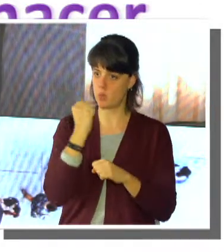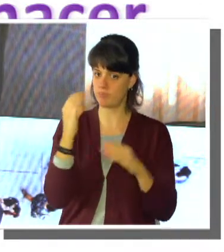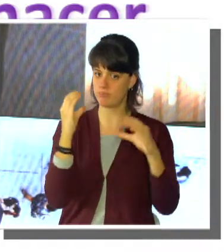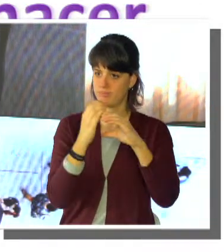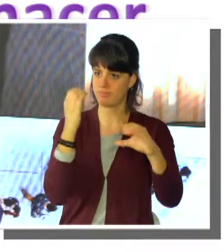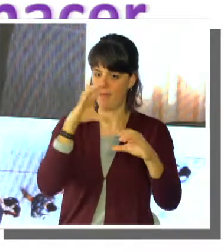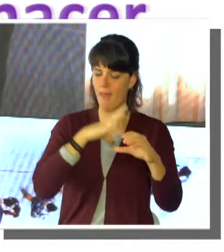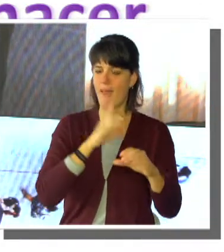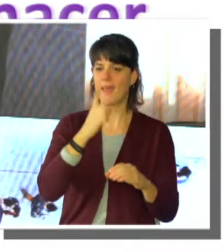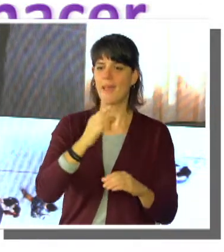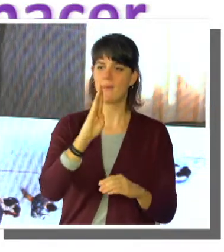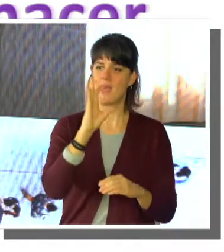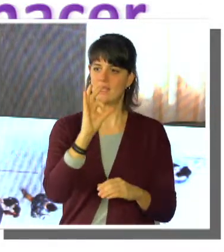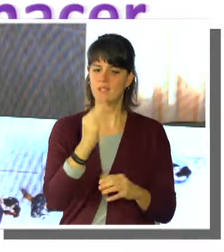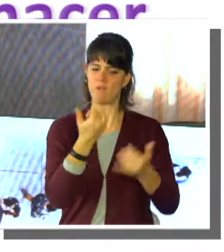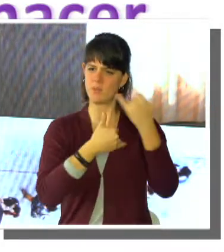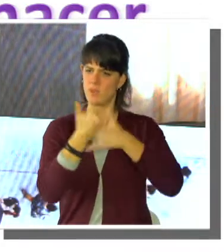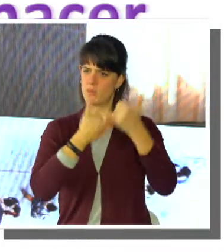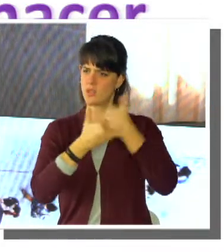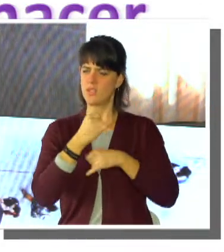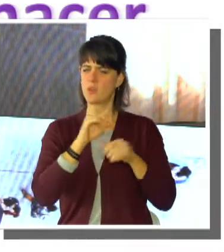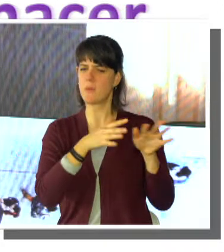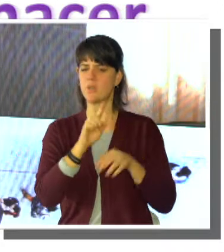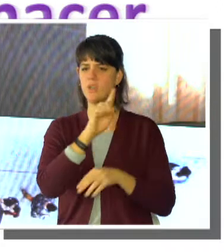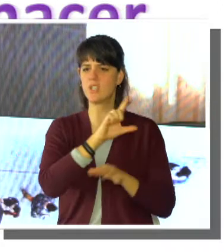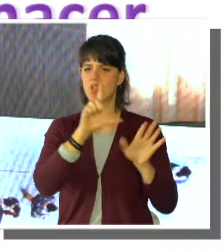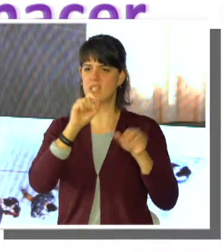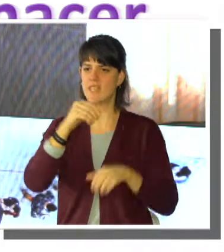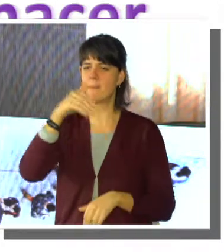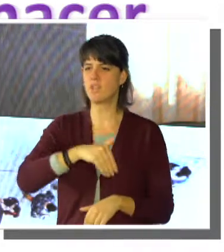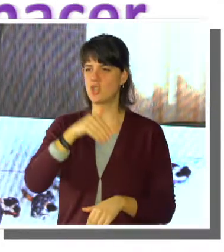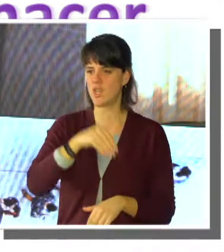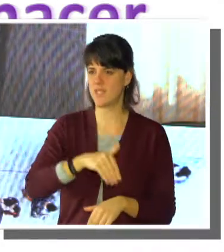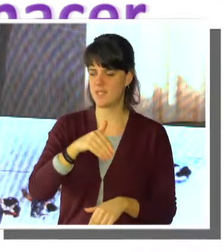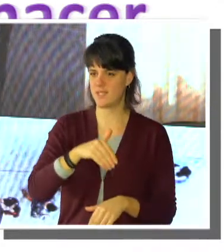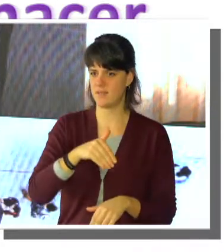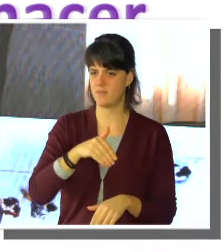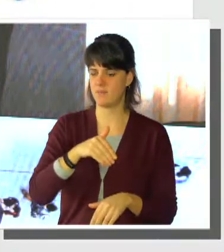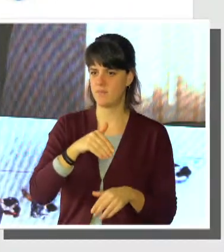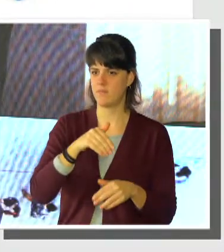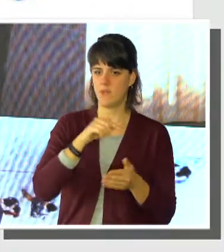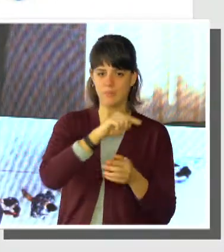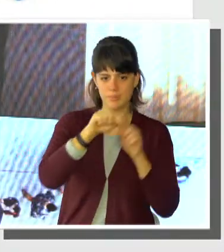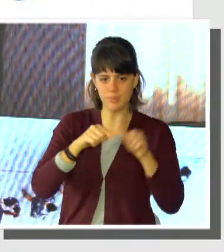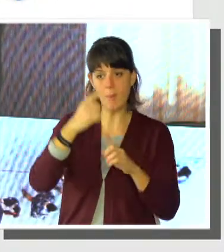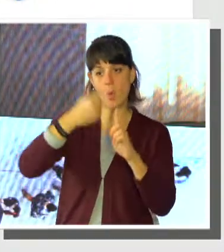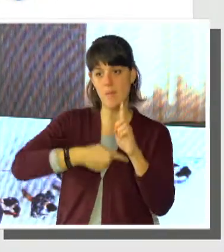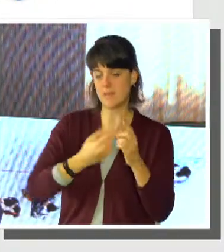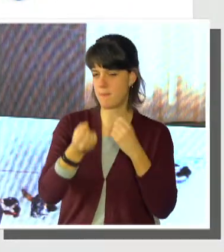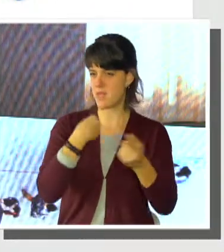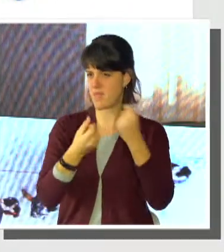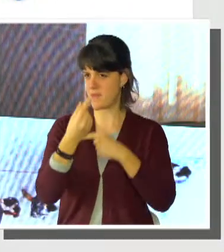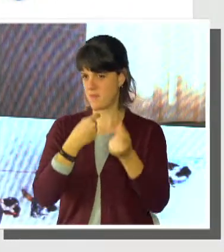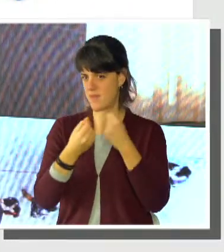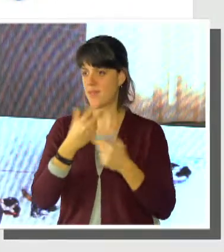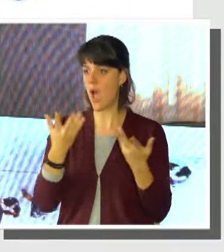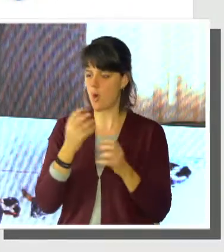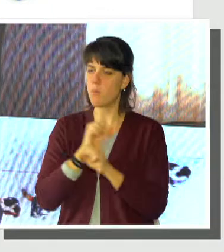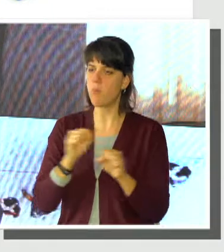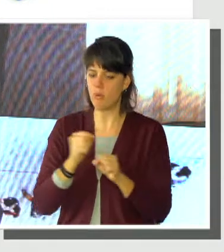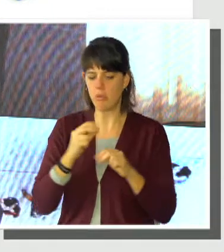viaje. Podemos decir que en este momento estamos haciendo cosas que ya hacíamos, pero muchísimo más rápido, y también cosas que